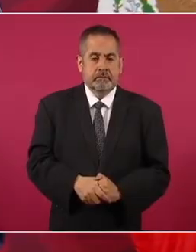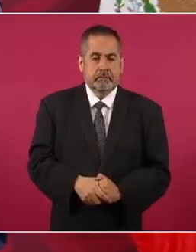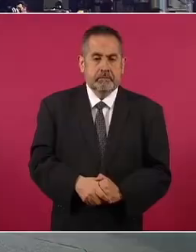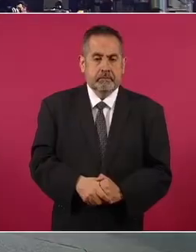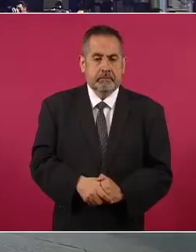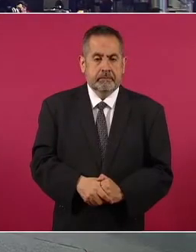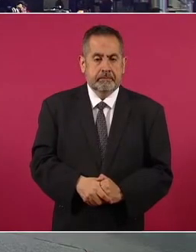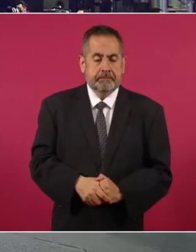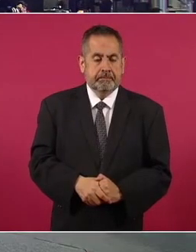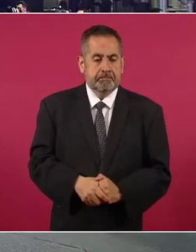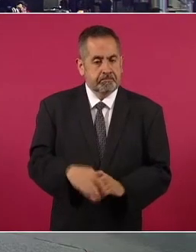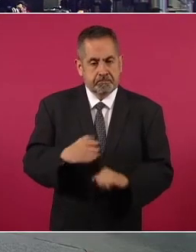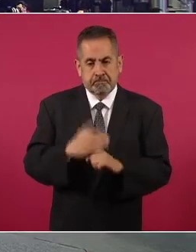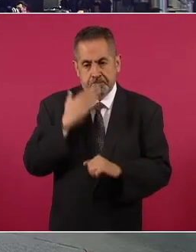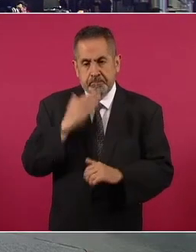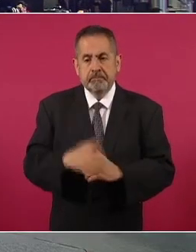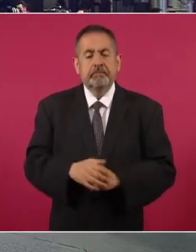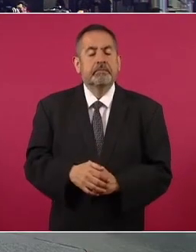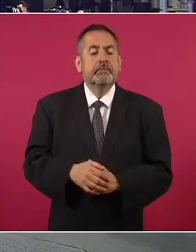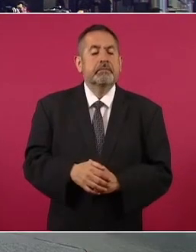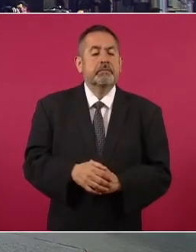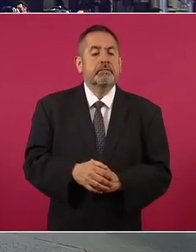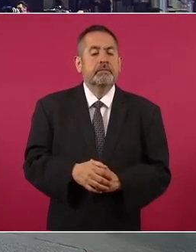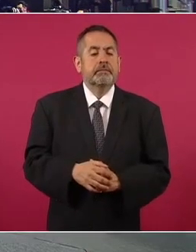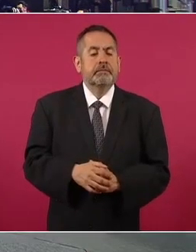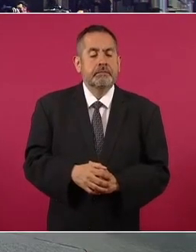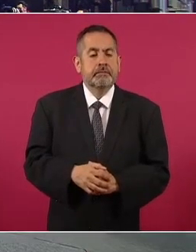Muy bien, vamos entonces.